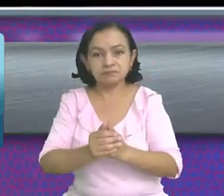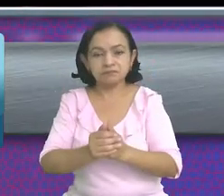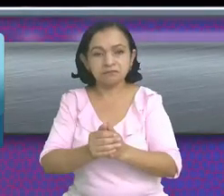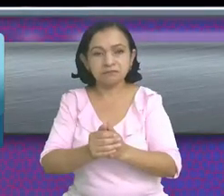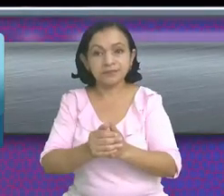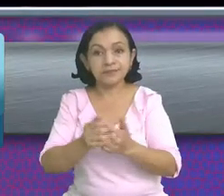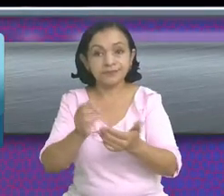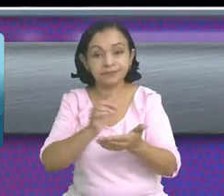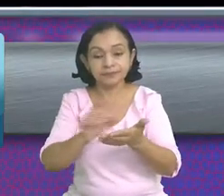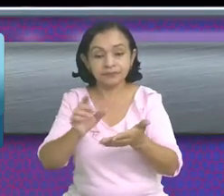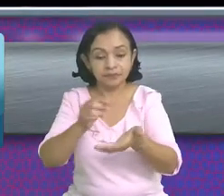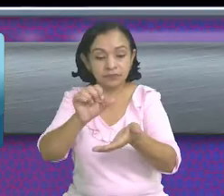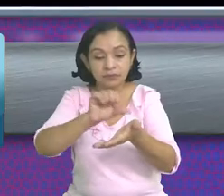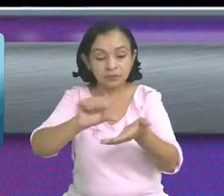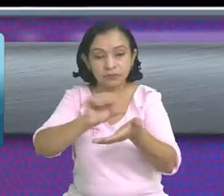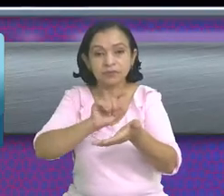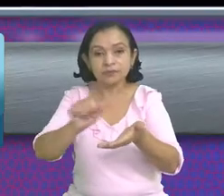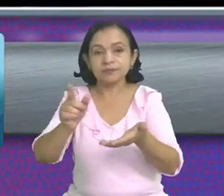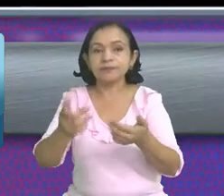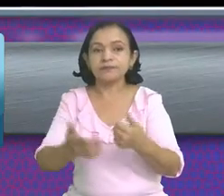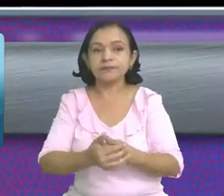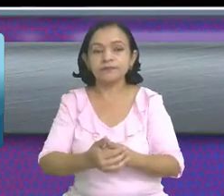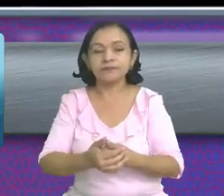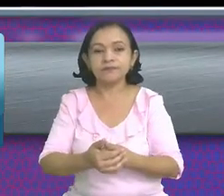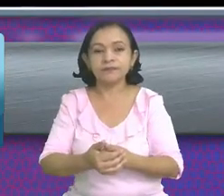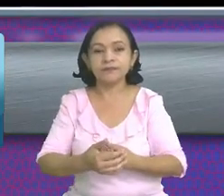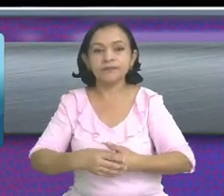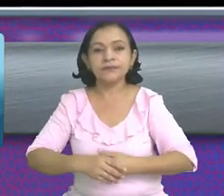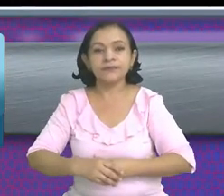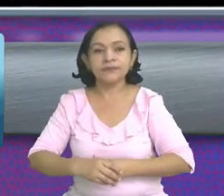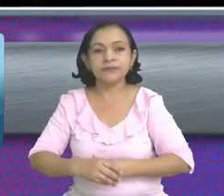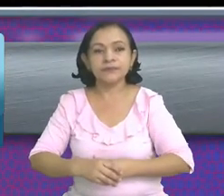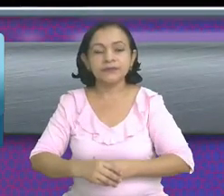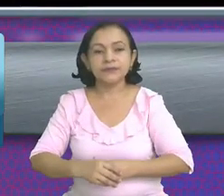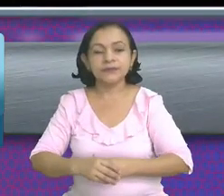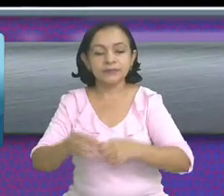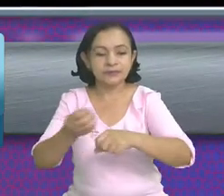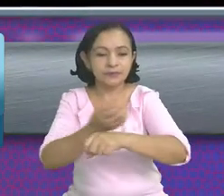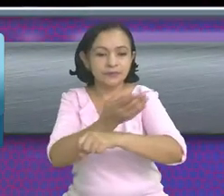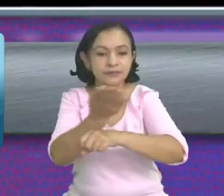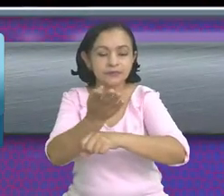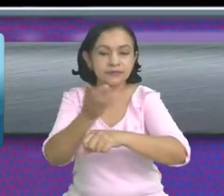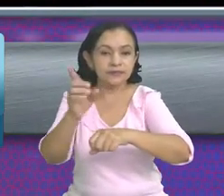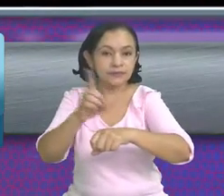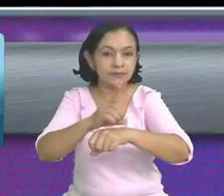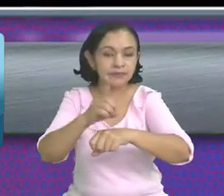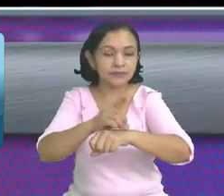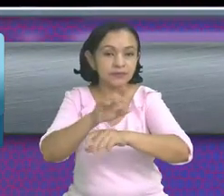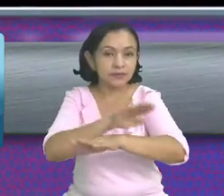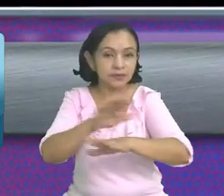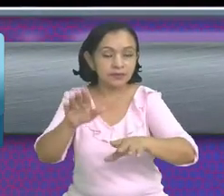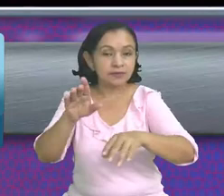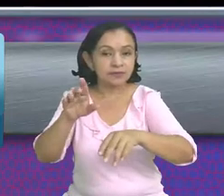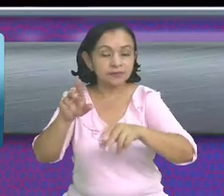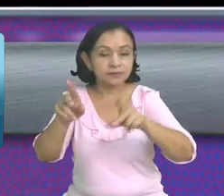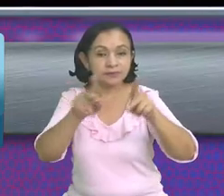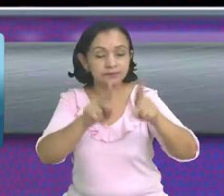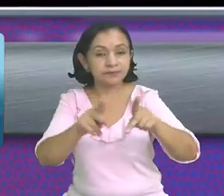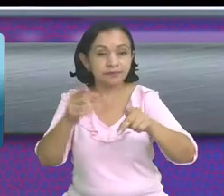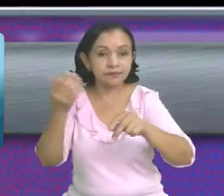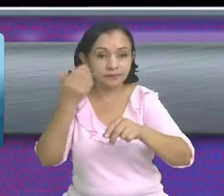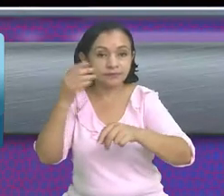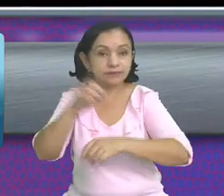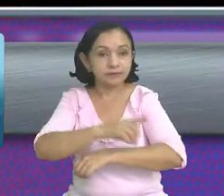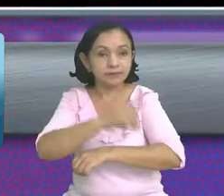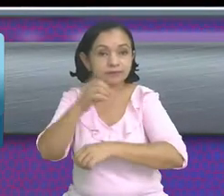que son el colesterol, triglicéridos y la grasa. Okay. Sí. Un consejo, doctor, ya para esos pacientes que hoy en